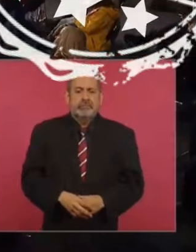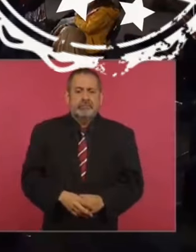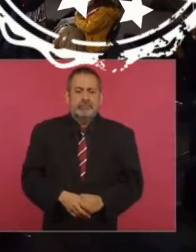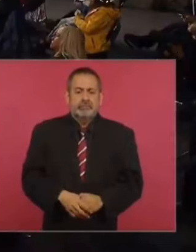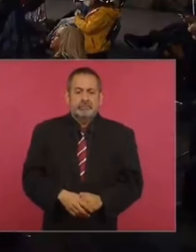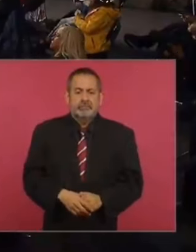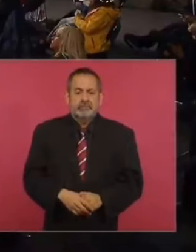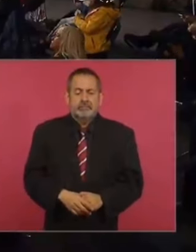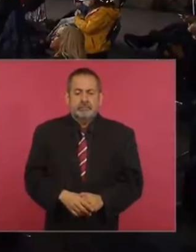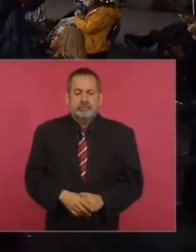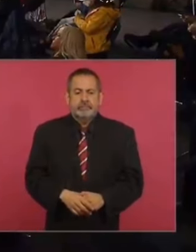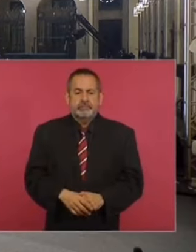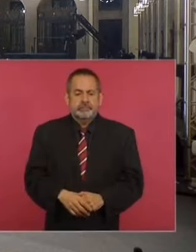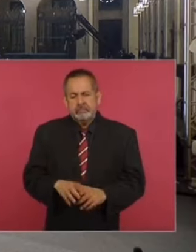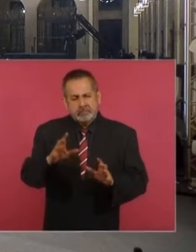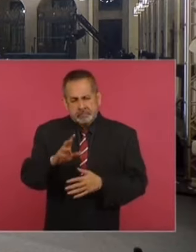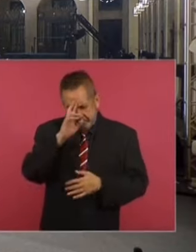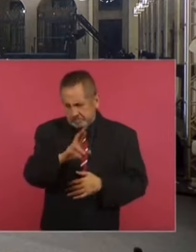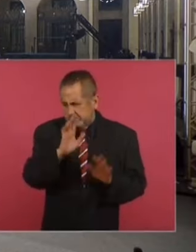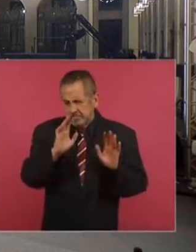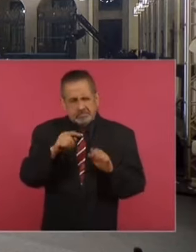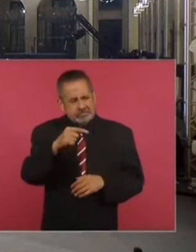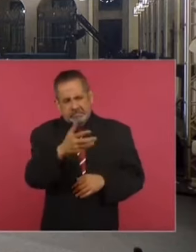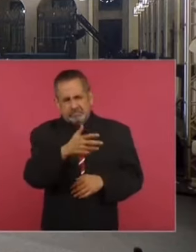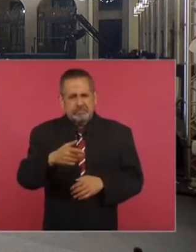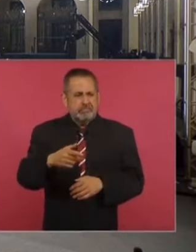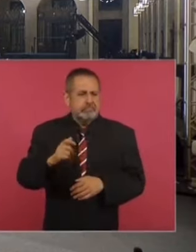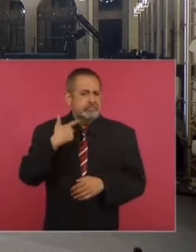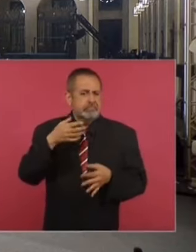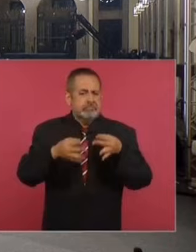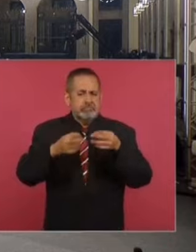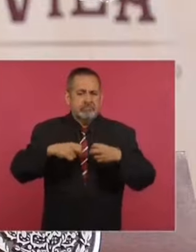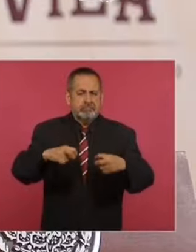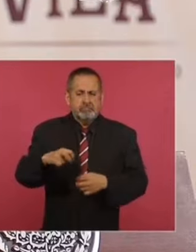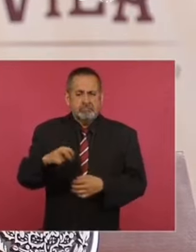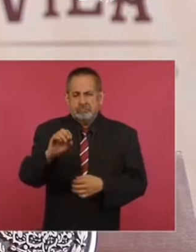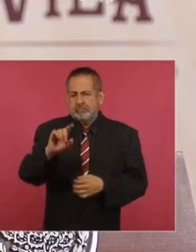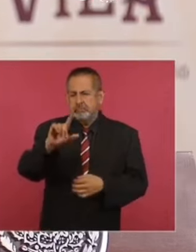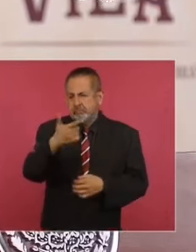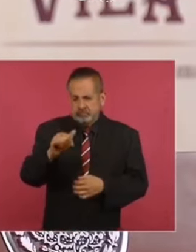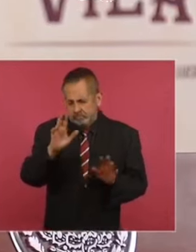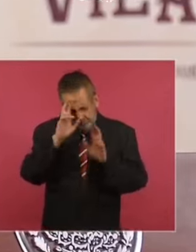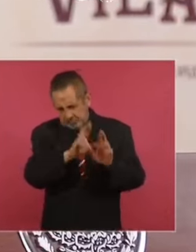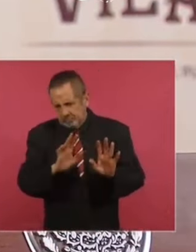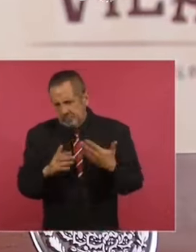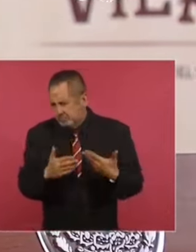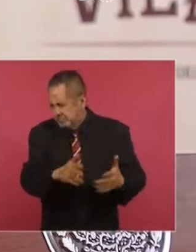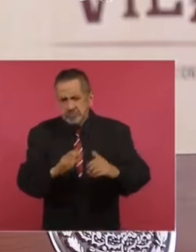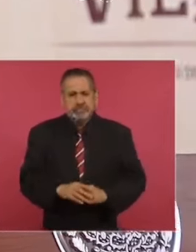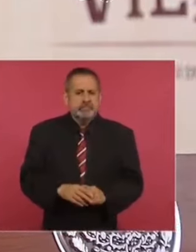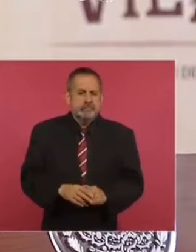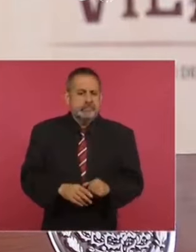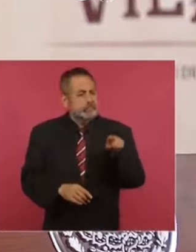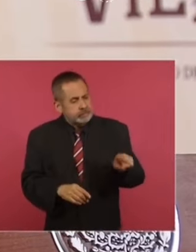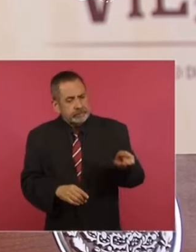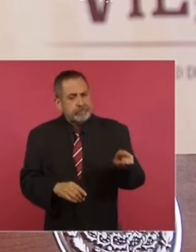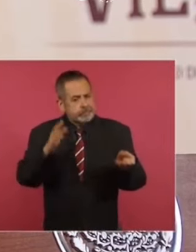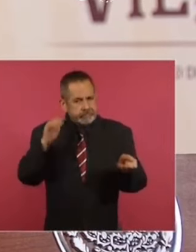lo que hizo la ministra ayer, el voto particular de la ministra Sánchez Cordero. Pues se respeta lo que hizo la ministra Olga Sánchez Cordero. Es que ella